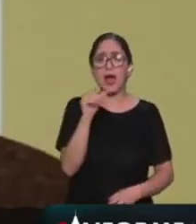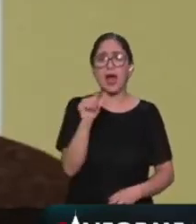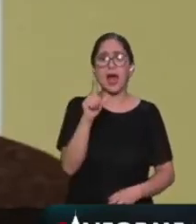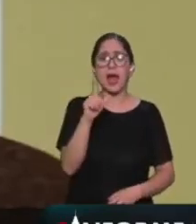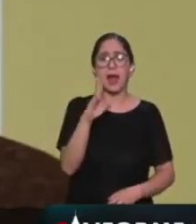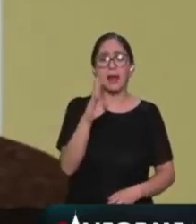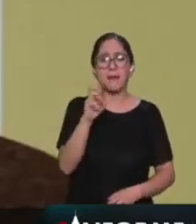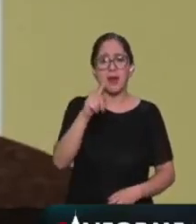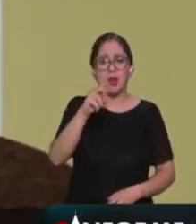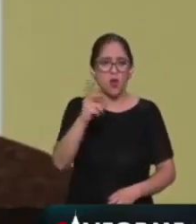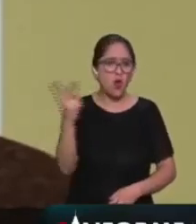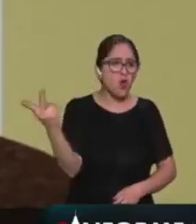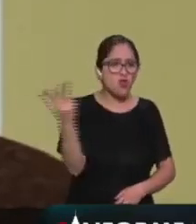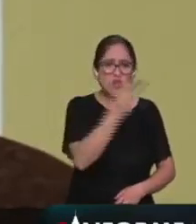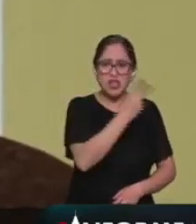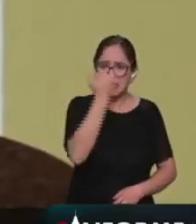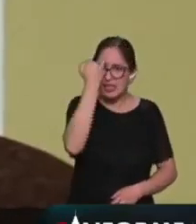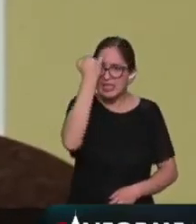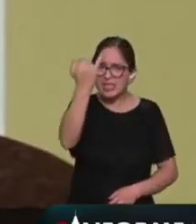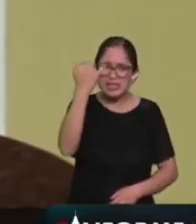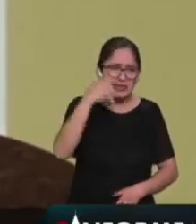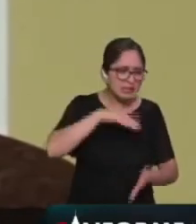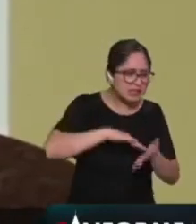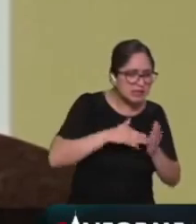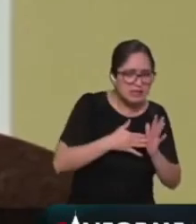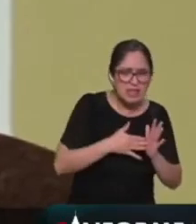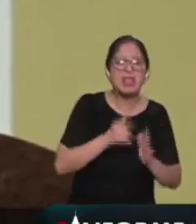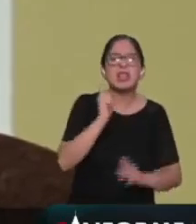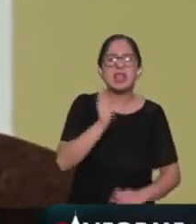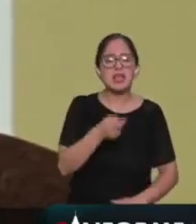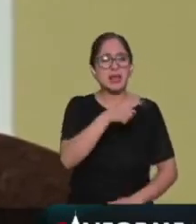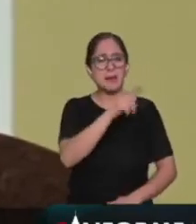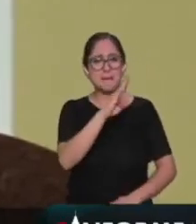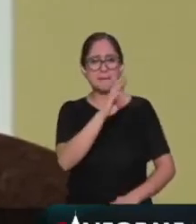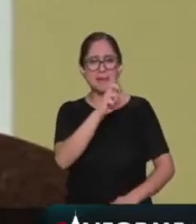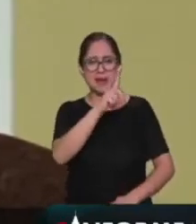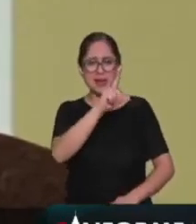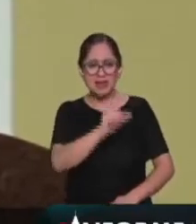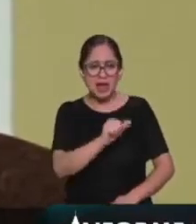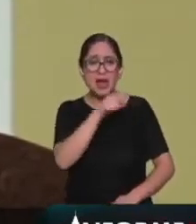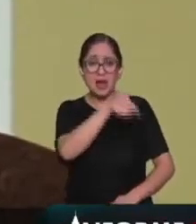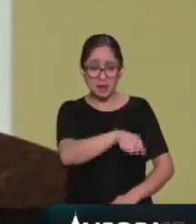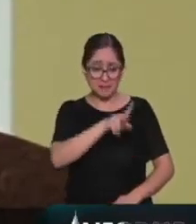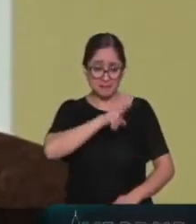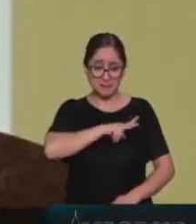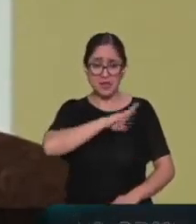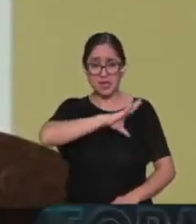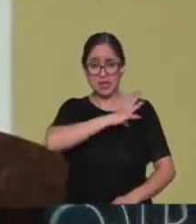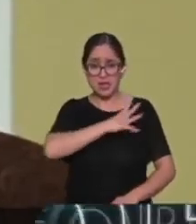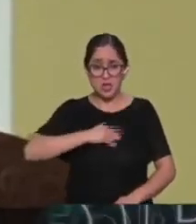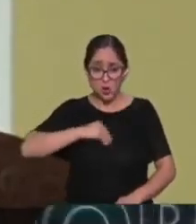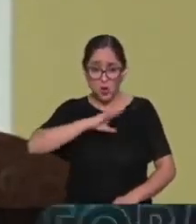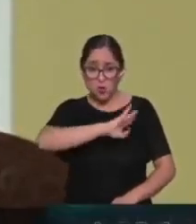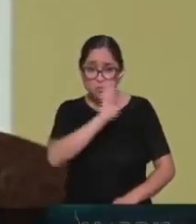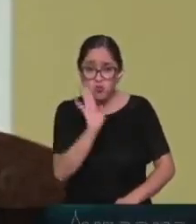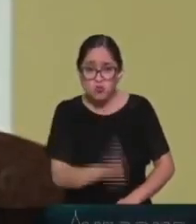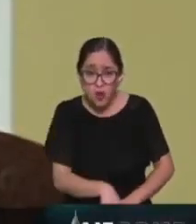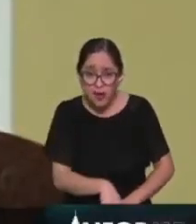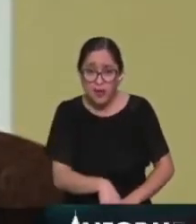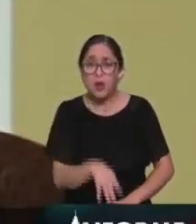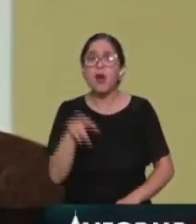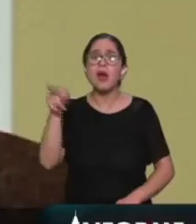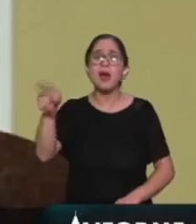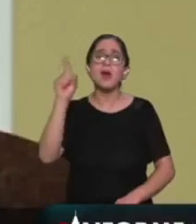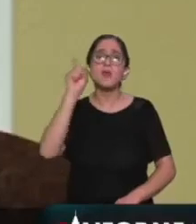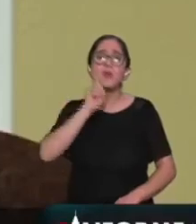más maquiavélicos, porque Brenda tuvo todavía la osadía de, ya muerto mi hijo, tratar